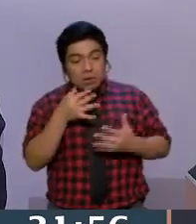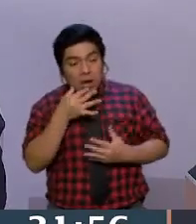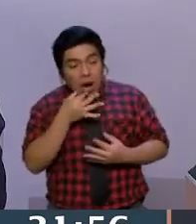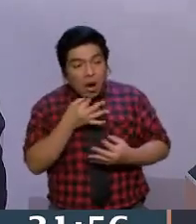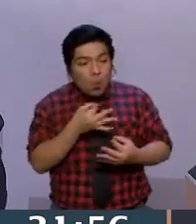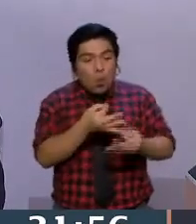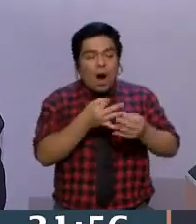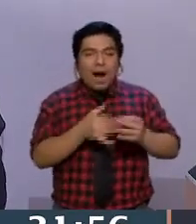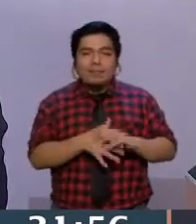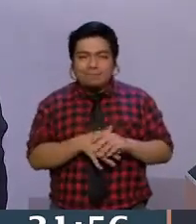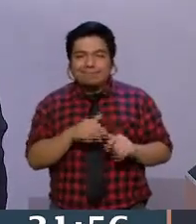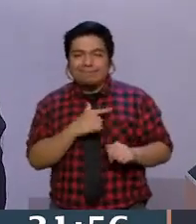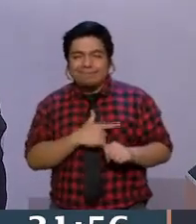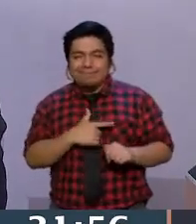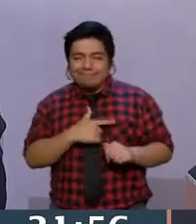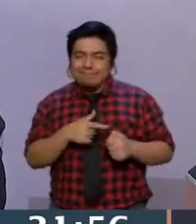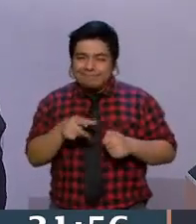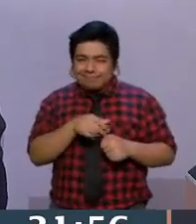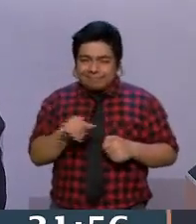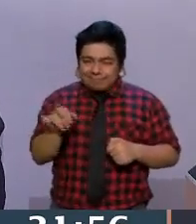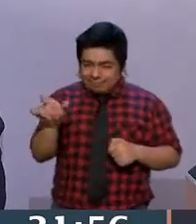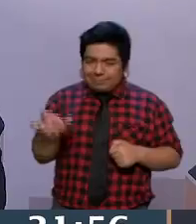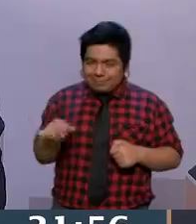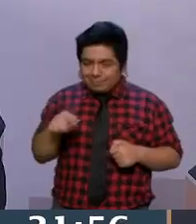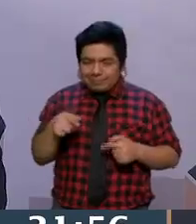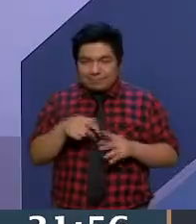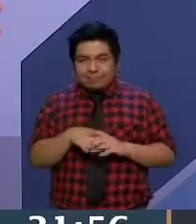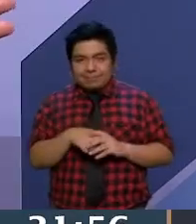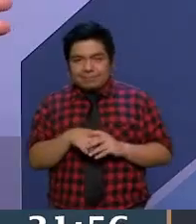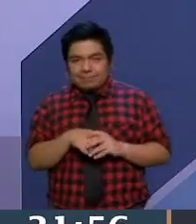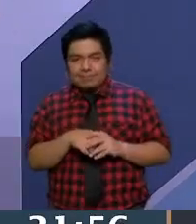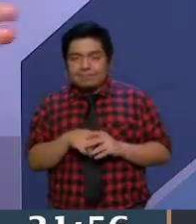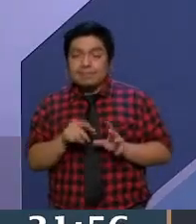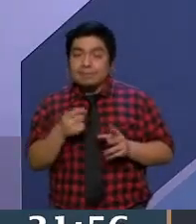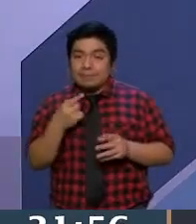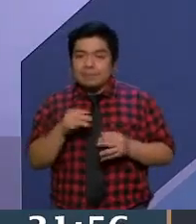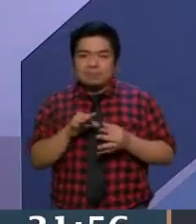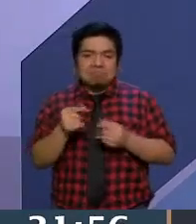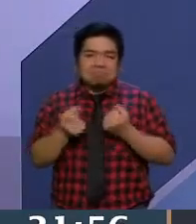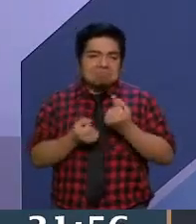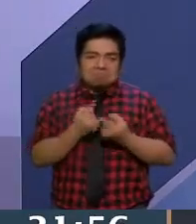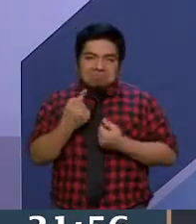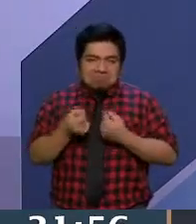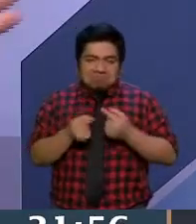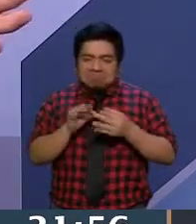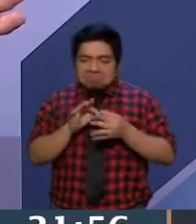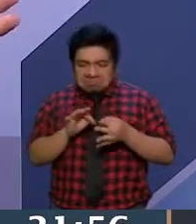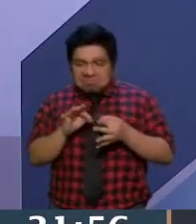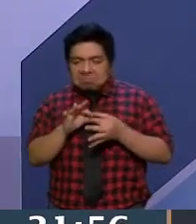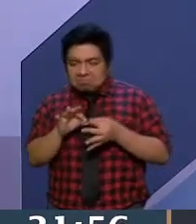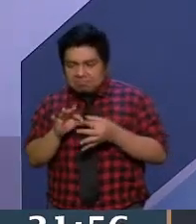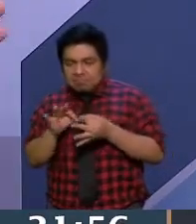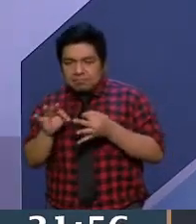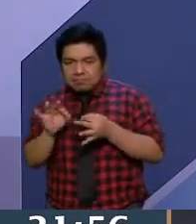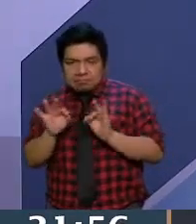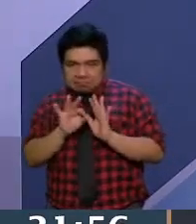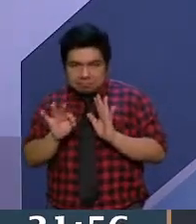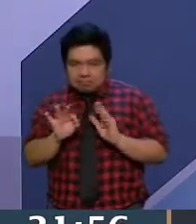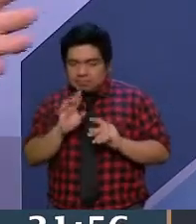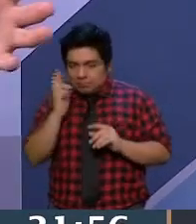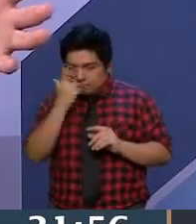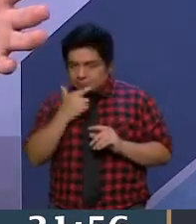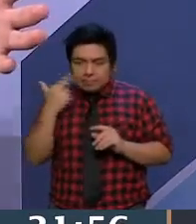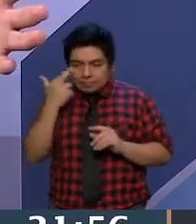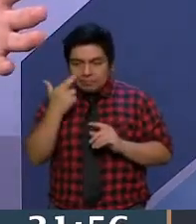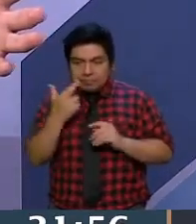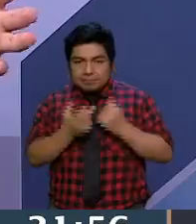los libros. Me parece que eso también es una característica de este programa. Y es muy contadito, porque creo que podemos revisar, sobre todo de la